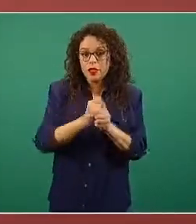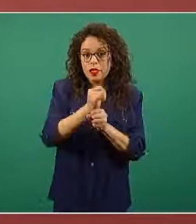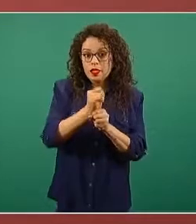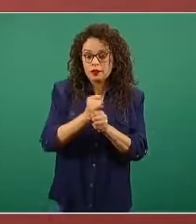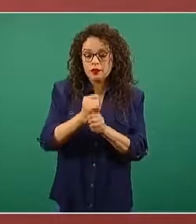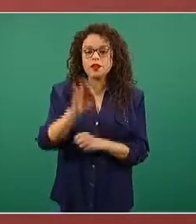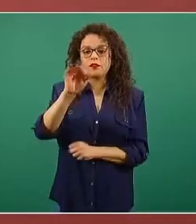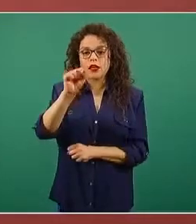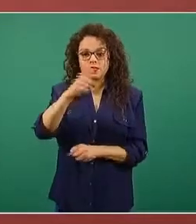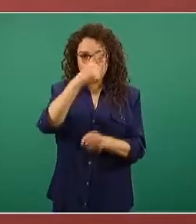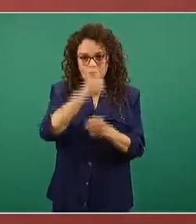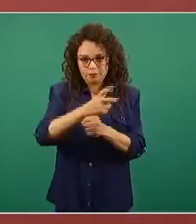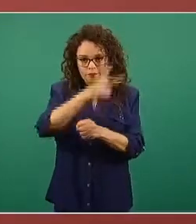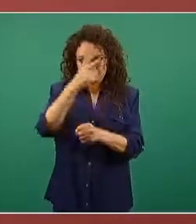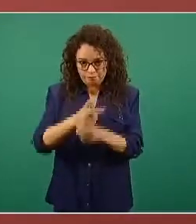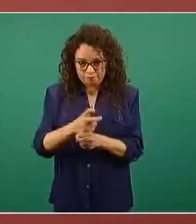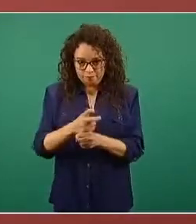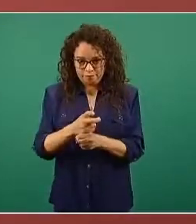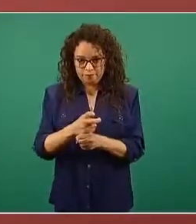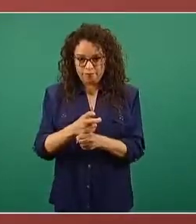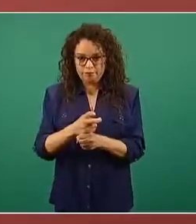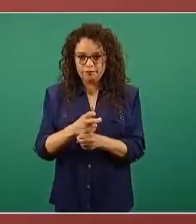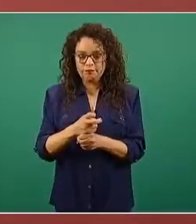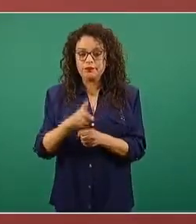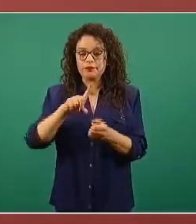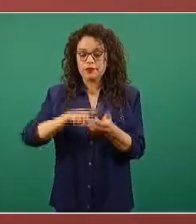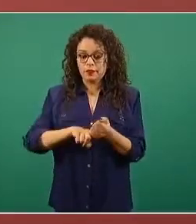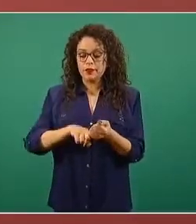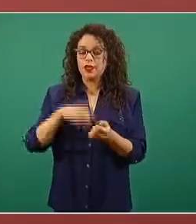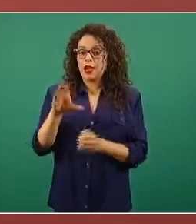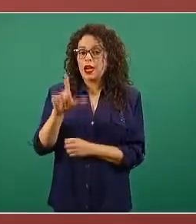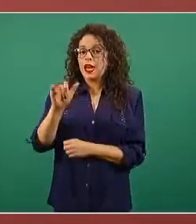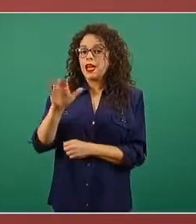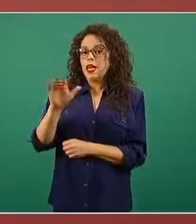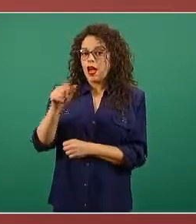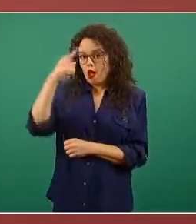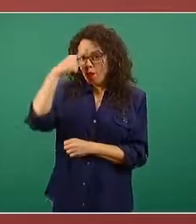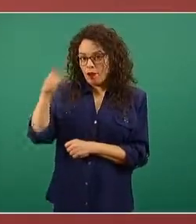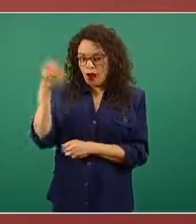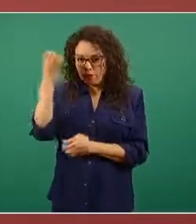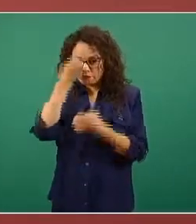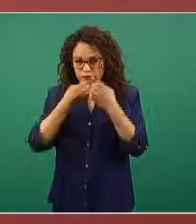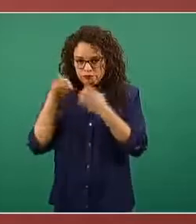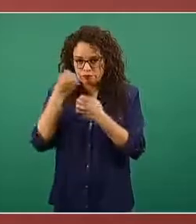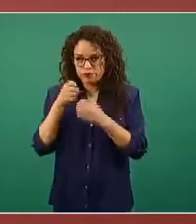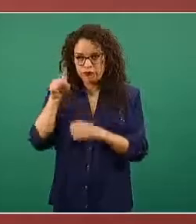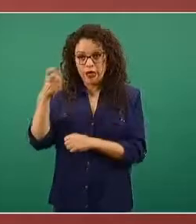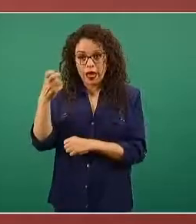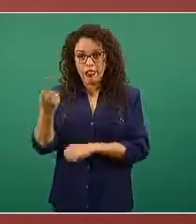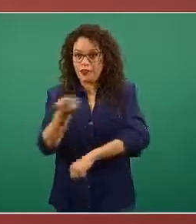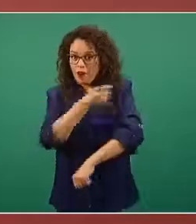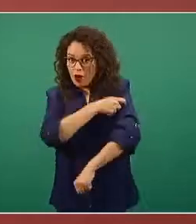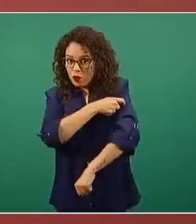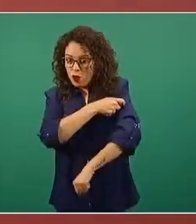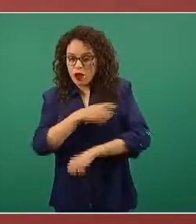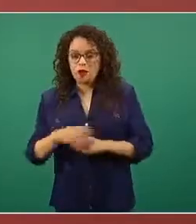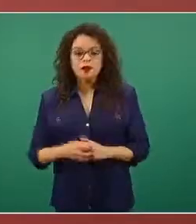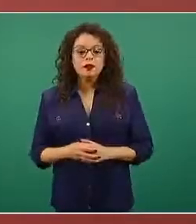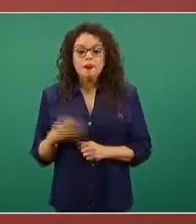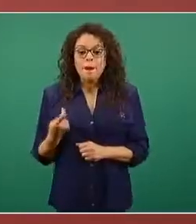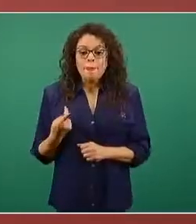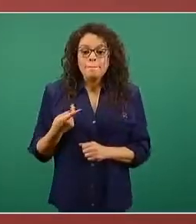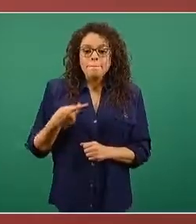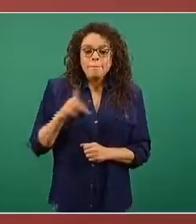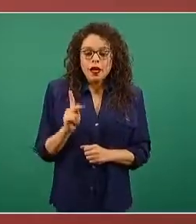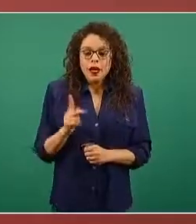pública de investigación clínica de la vacuna Sputnik V. Pero no habíamos tenido éxito en encontrar